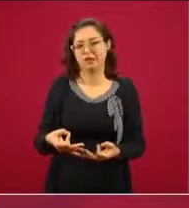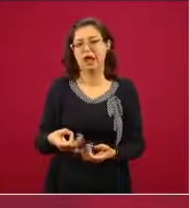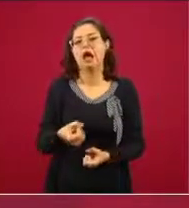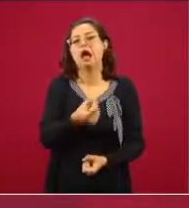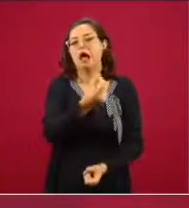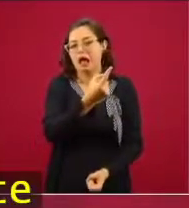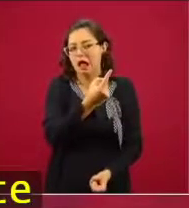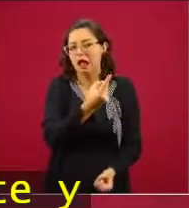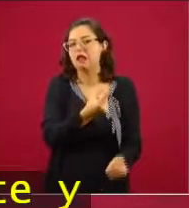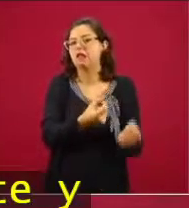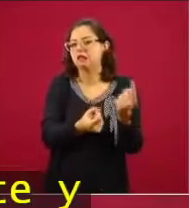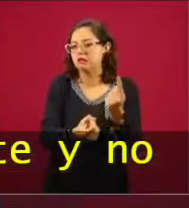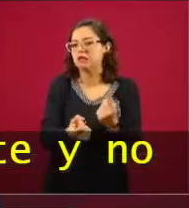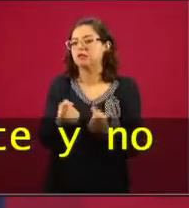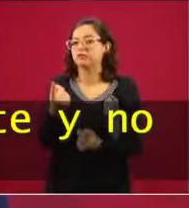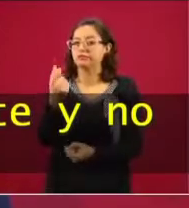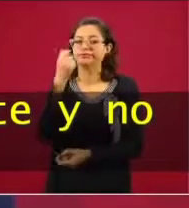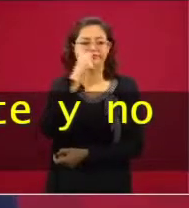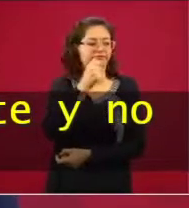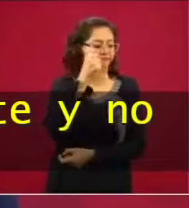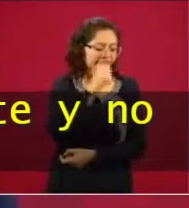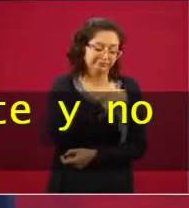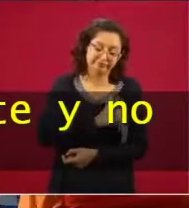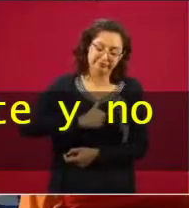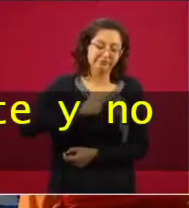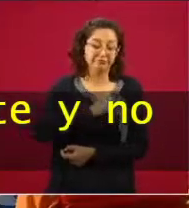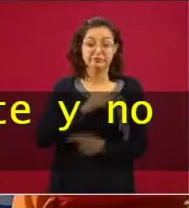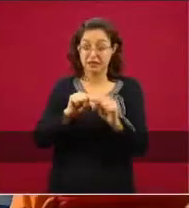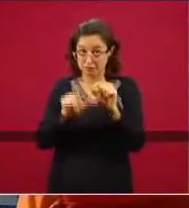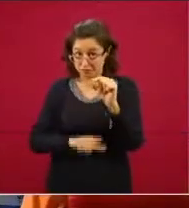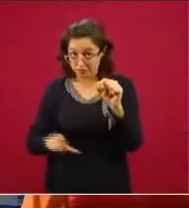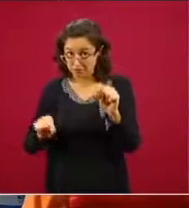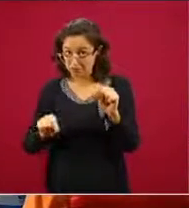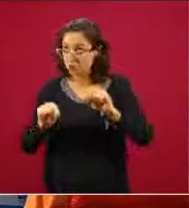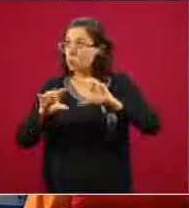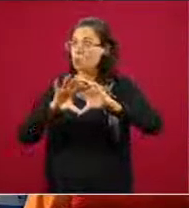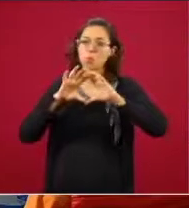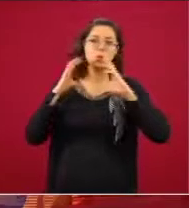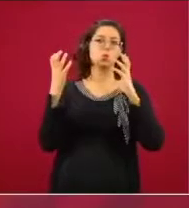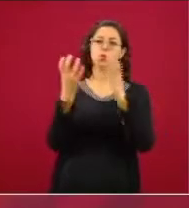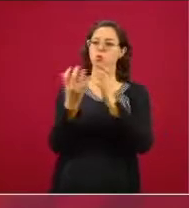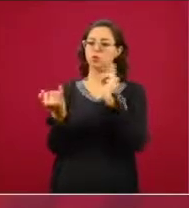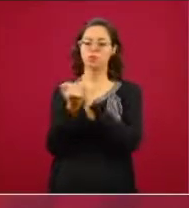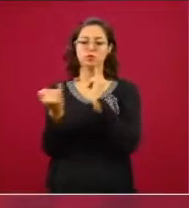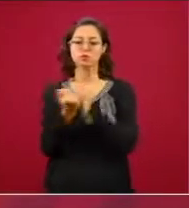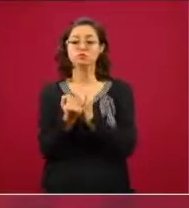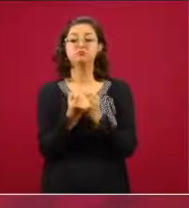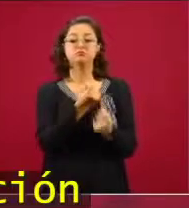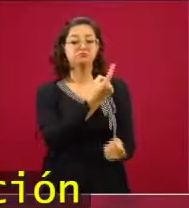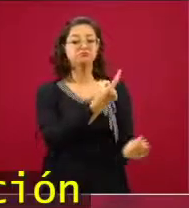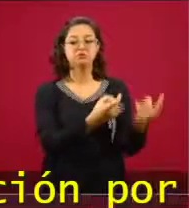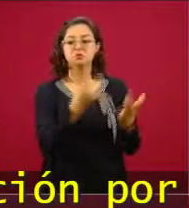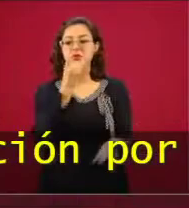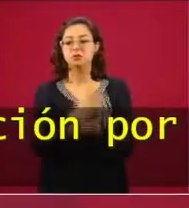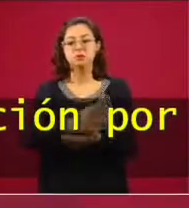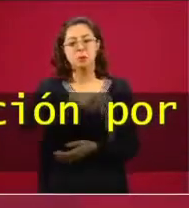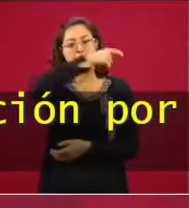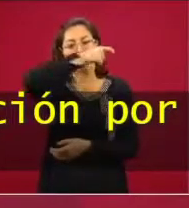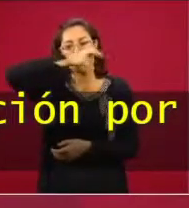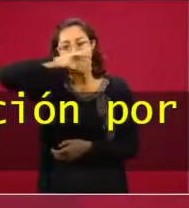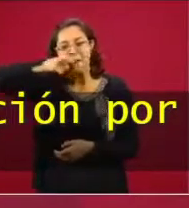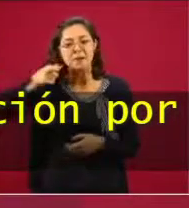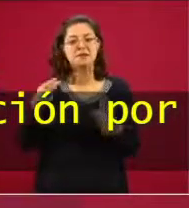siempre hay, desgraciadamente, y no solo en México, en el mundo, quienes están dominados por la ambición, por el